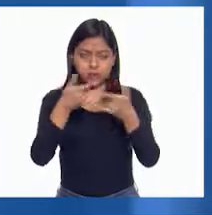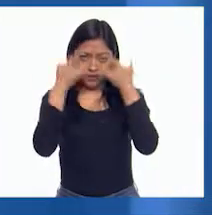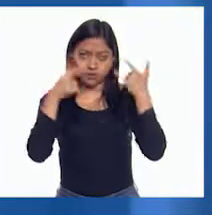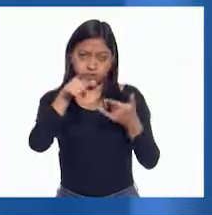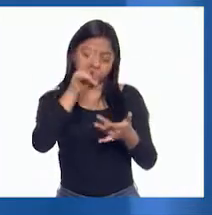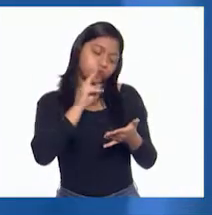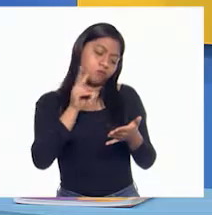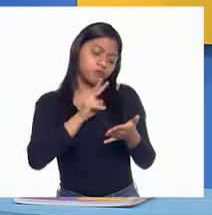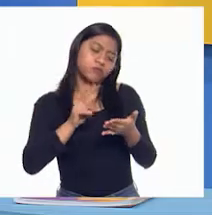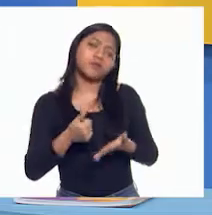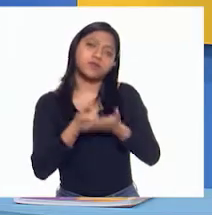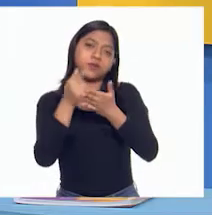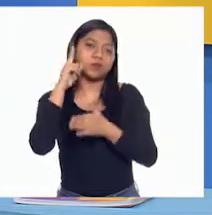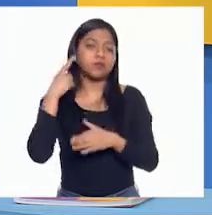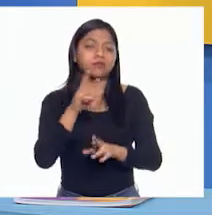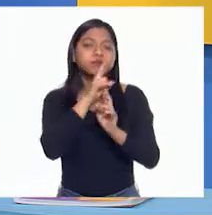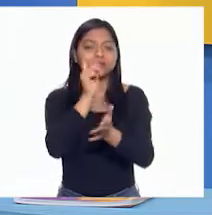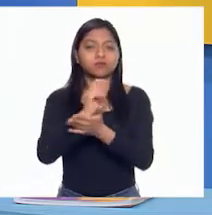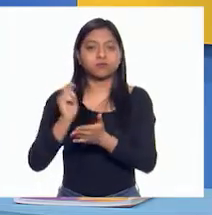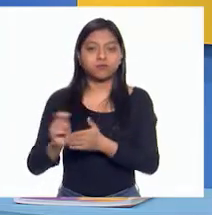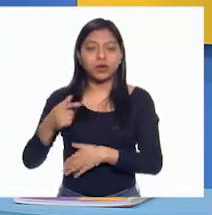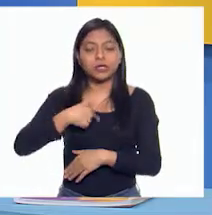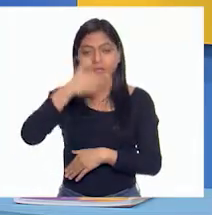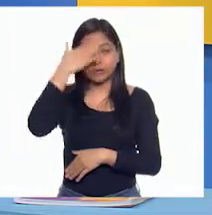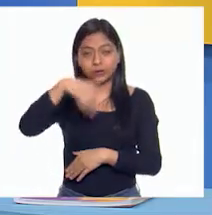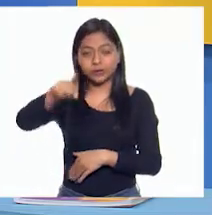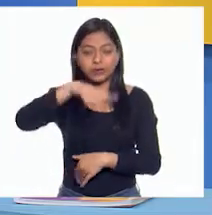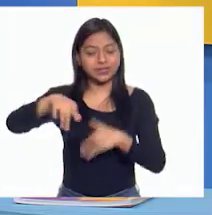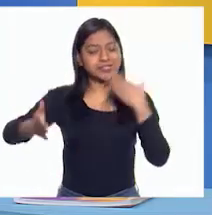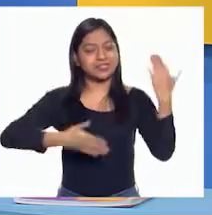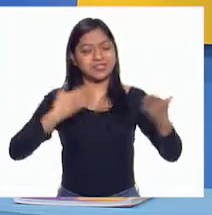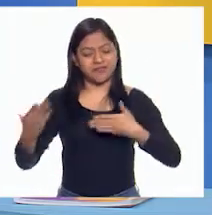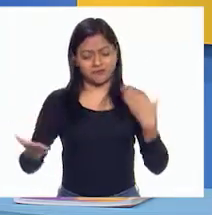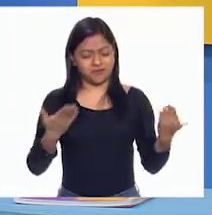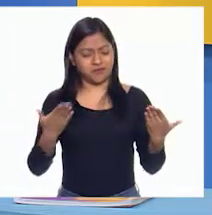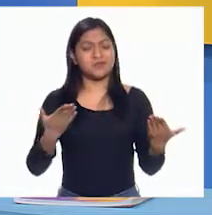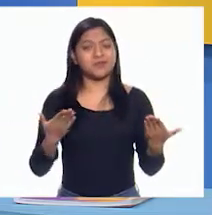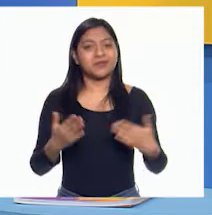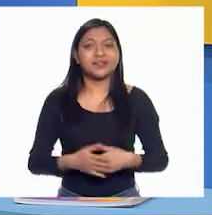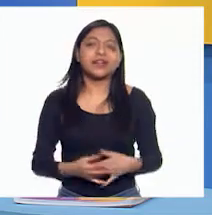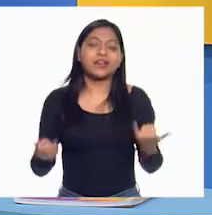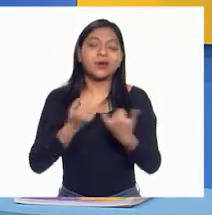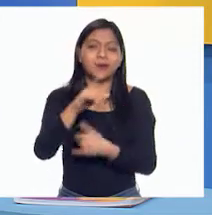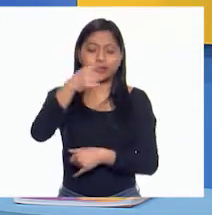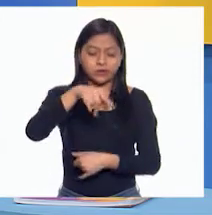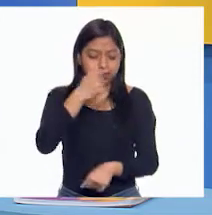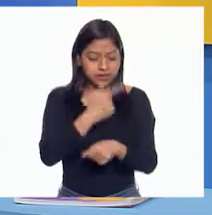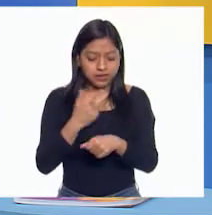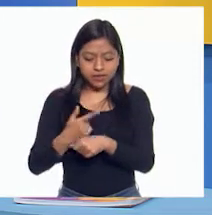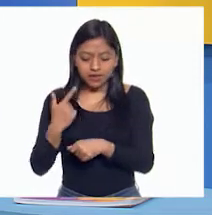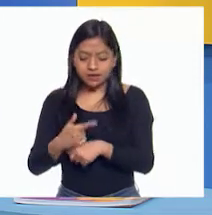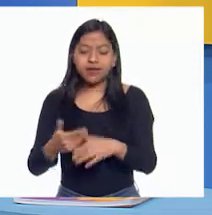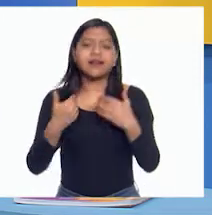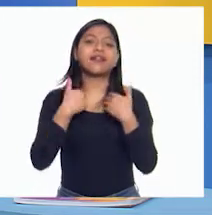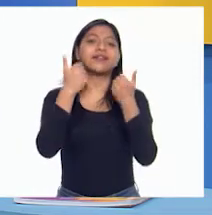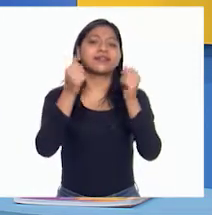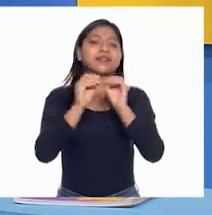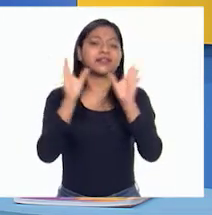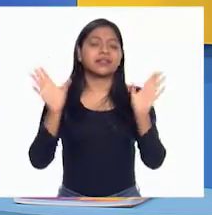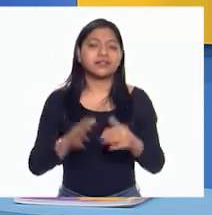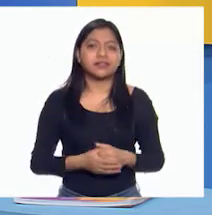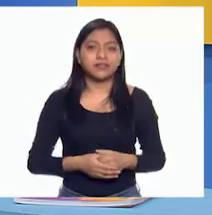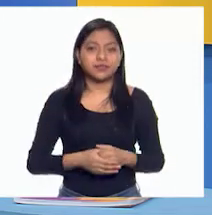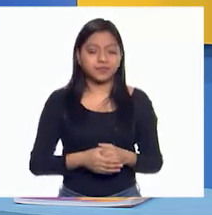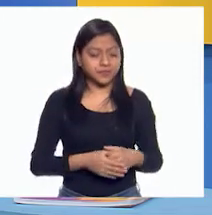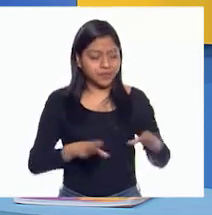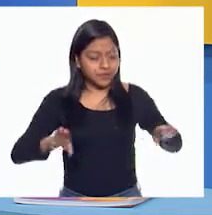sexto grado. Les aseguro que se divertirán muchísimo y notarán de manera mucho más clara cuáles fueron